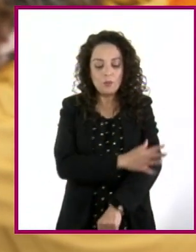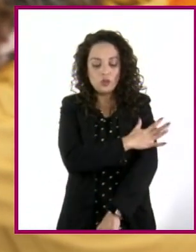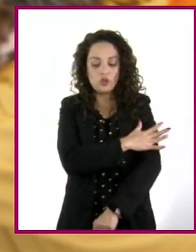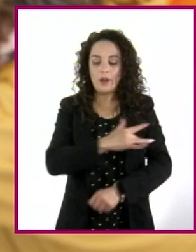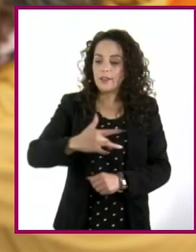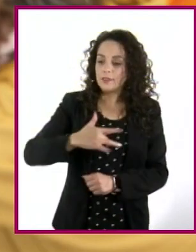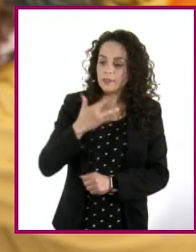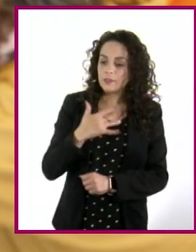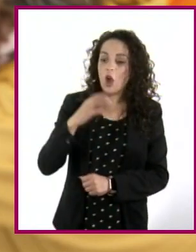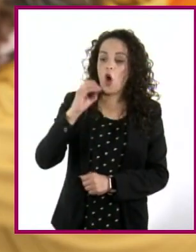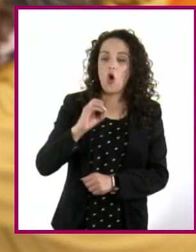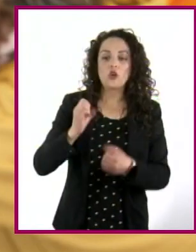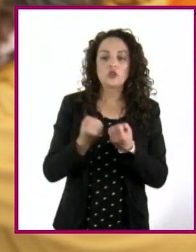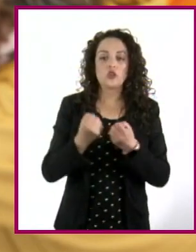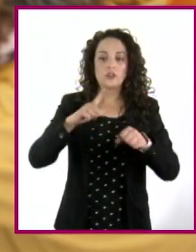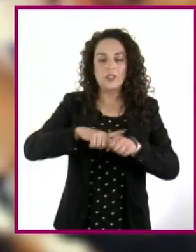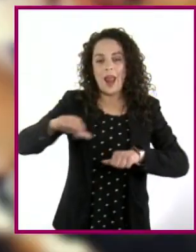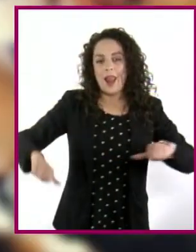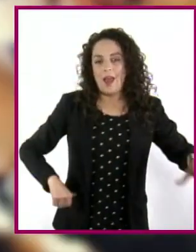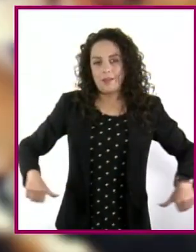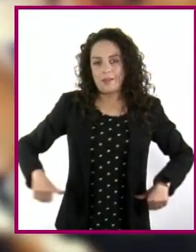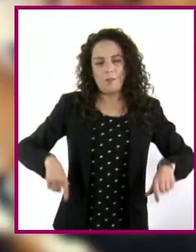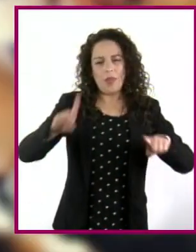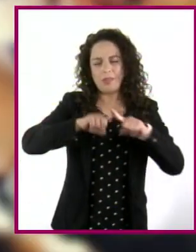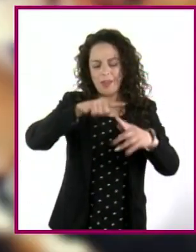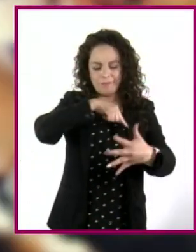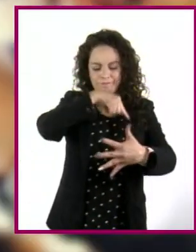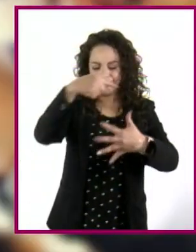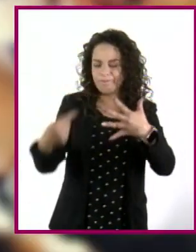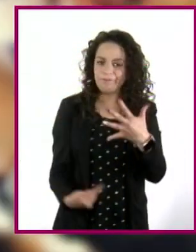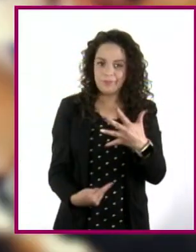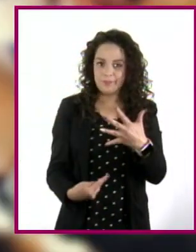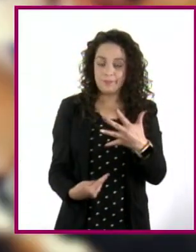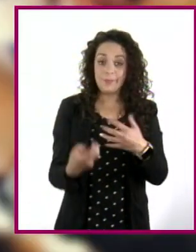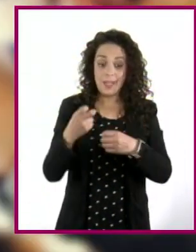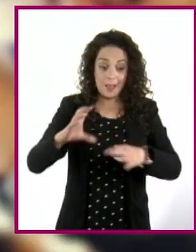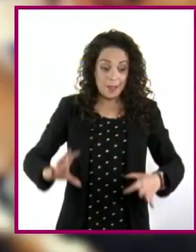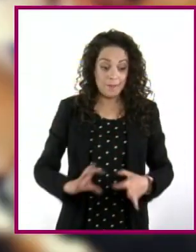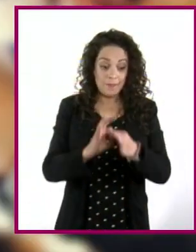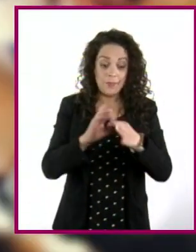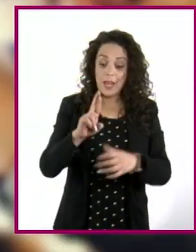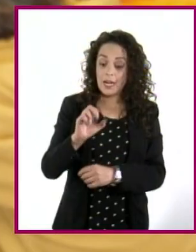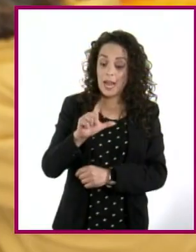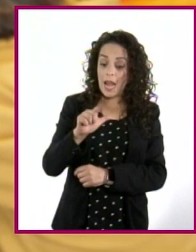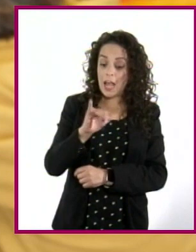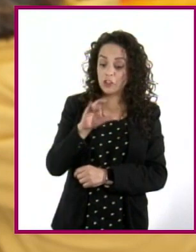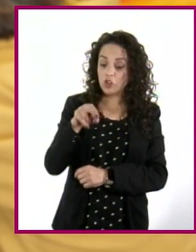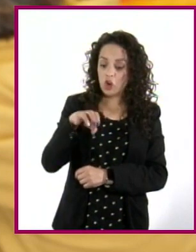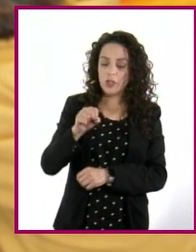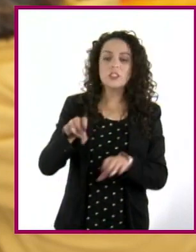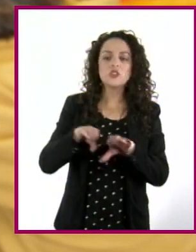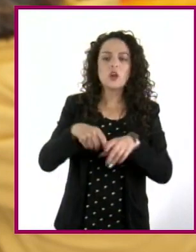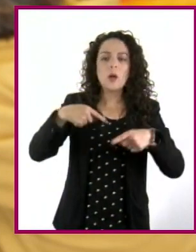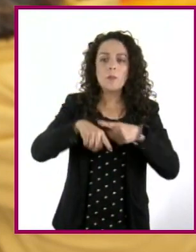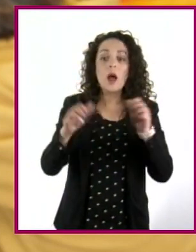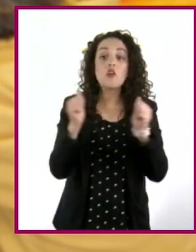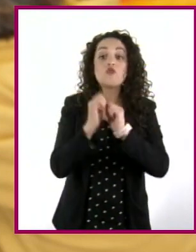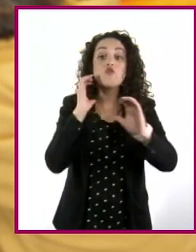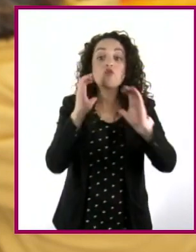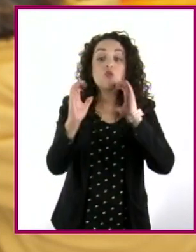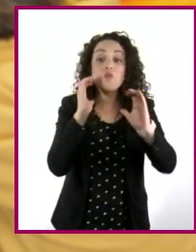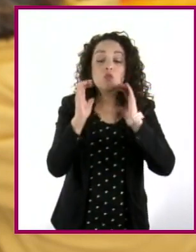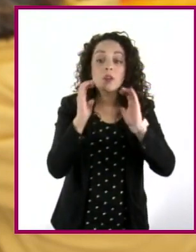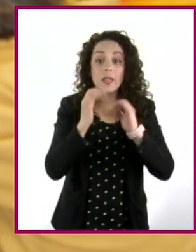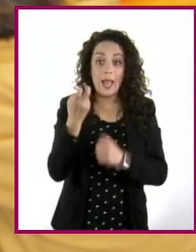o actividades sociales, entre otros. Las relaciones se originan a partir de la comunicación. A través de la comunicación se